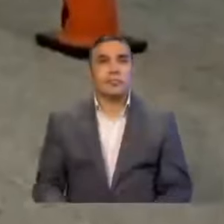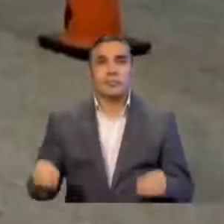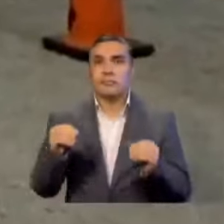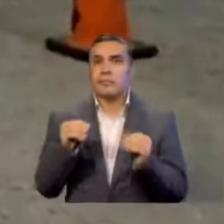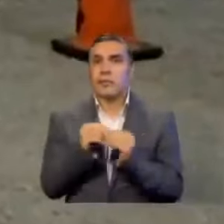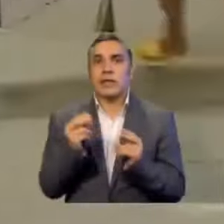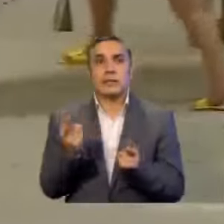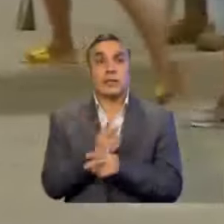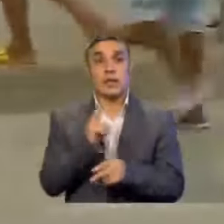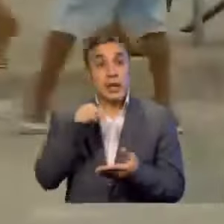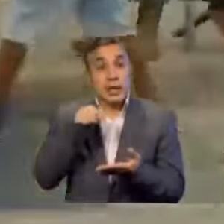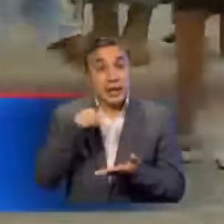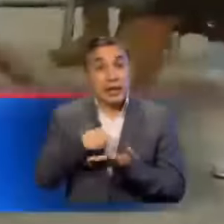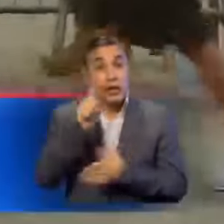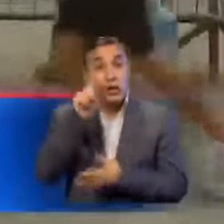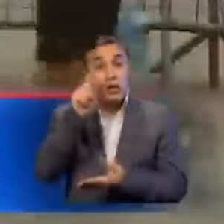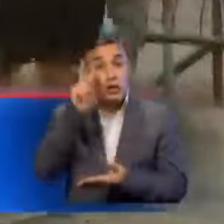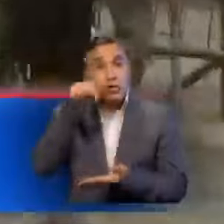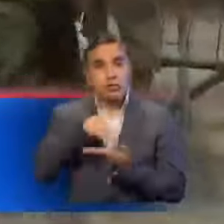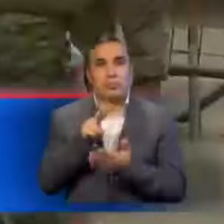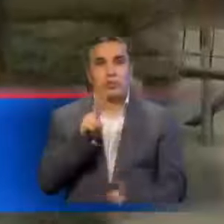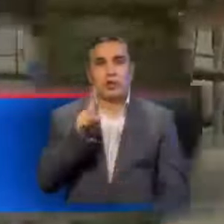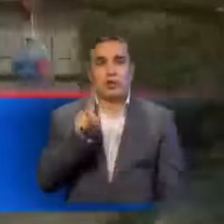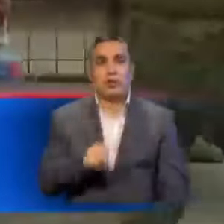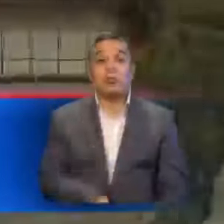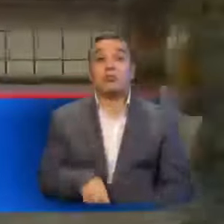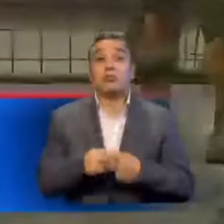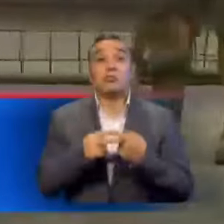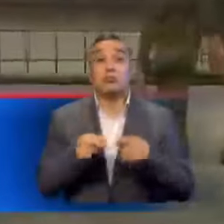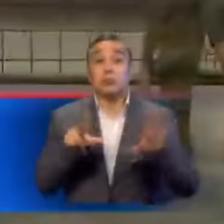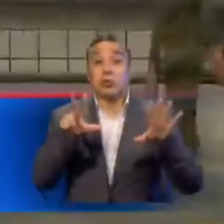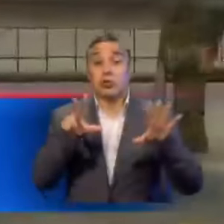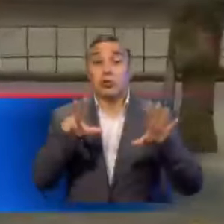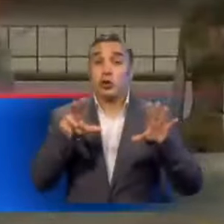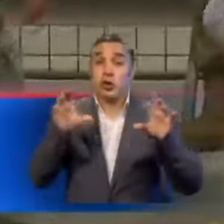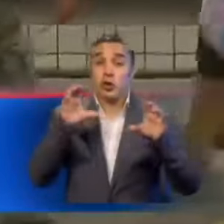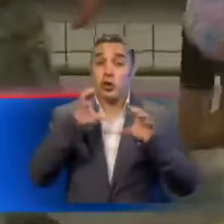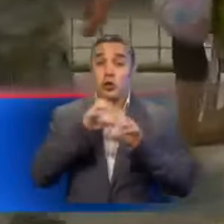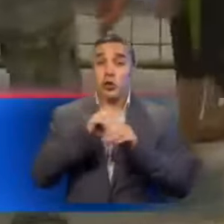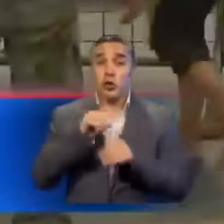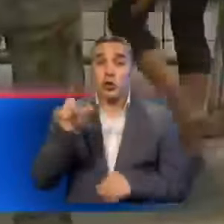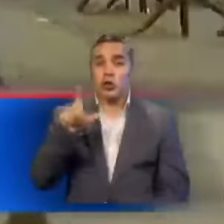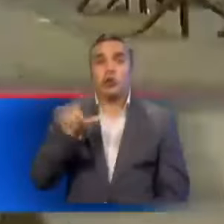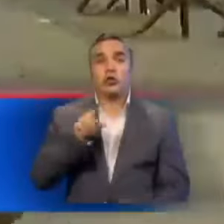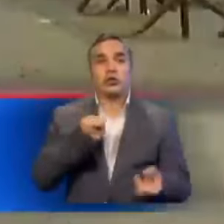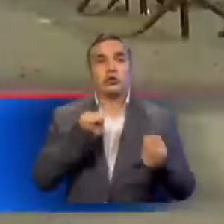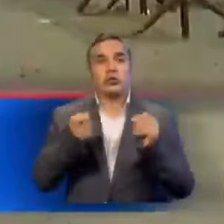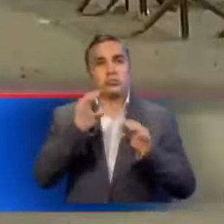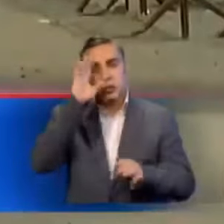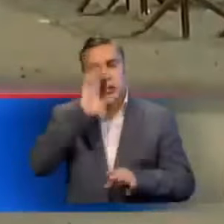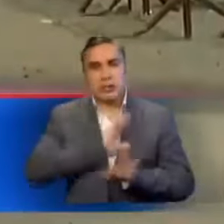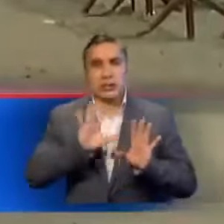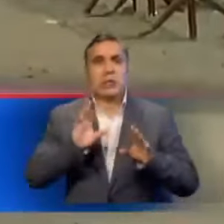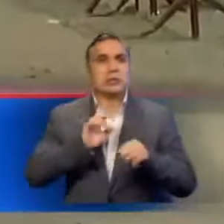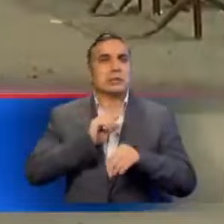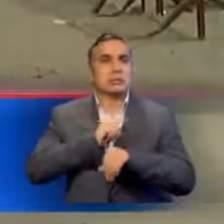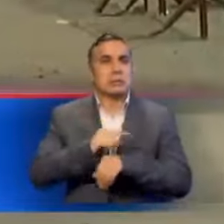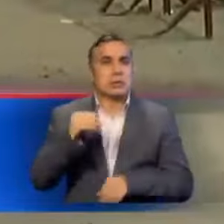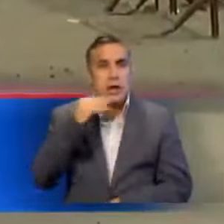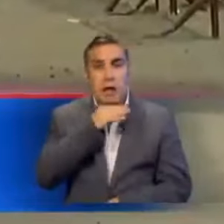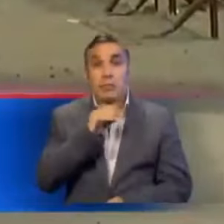en lo que va del 2021. Habría iniciado cerca de las 20 horas este lunes y fue aparentemente controlado por la policía a las pocas